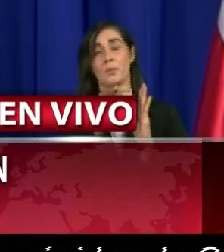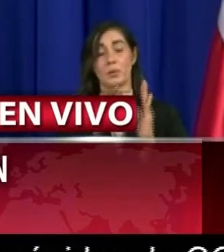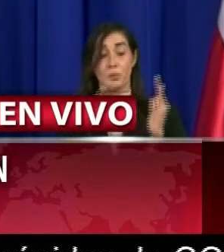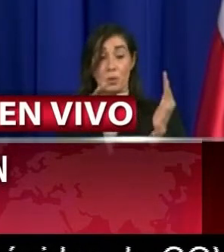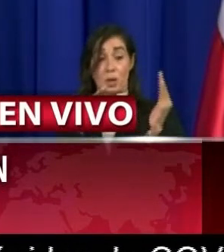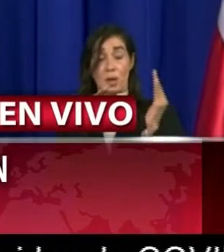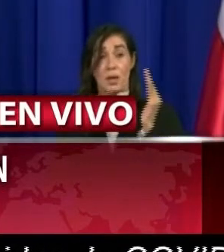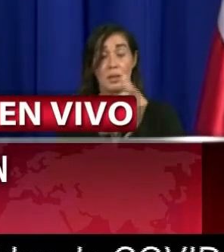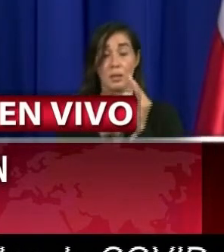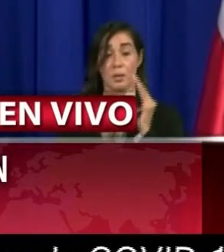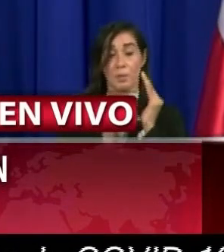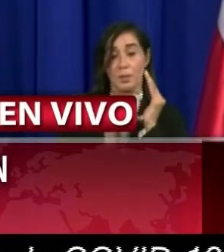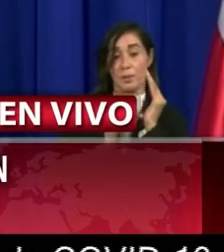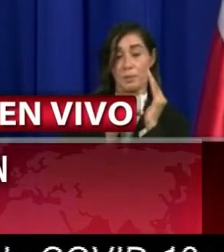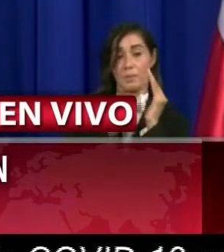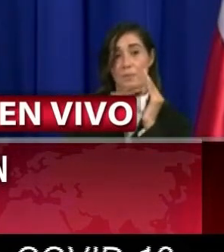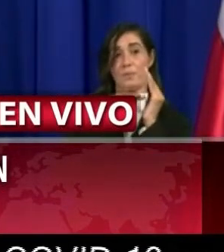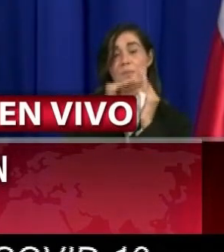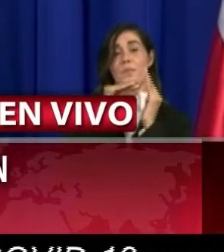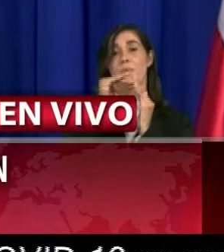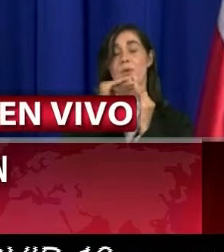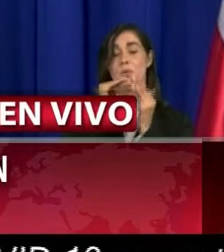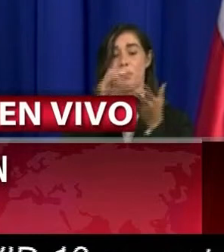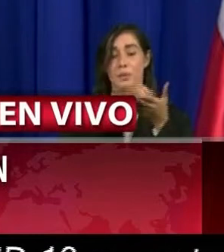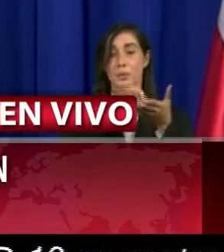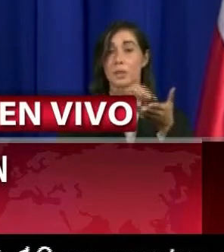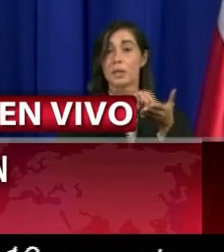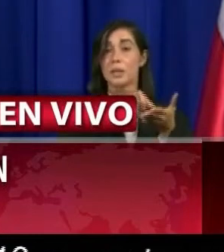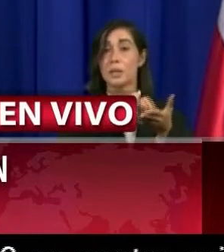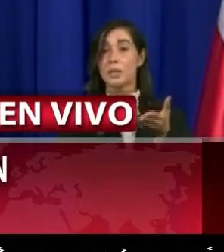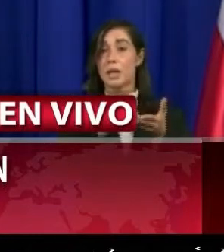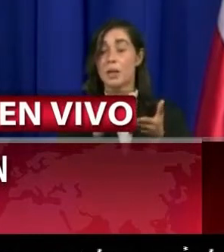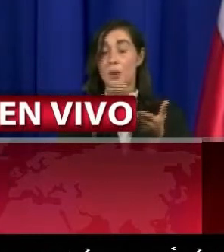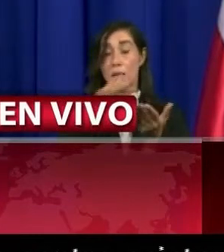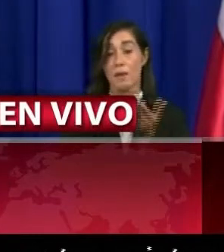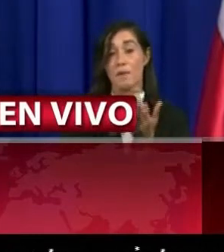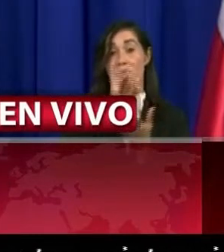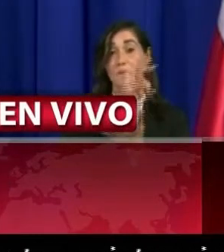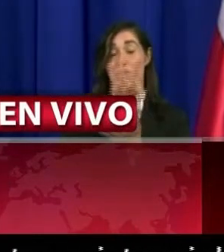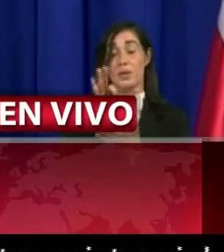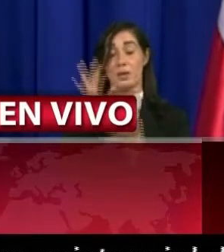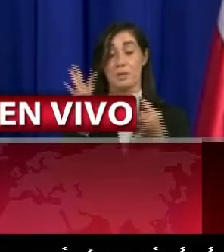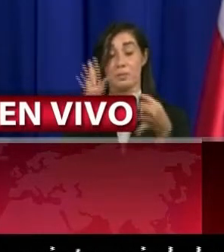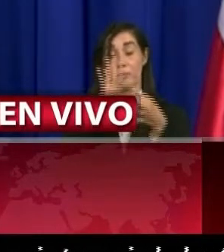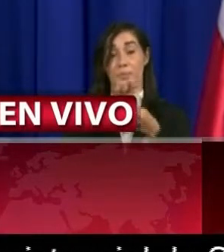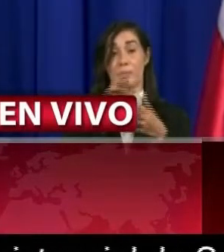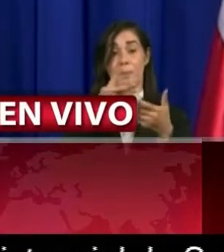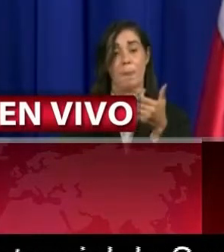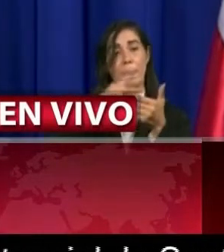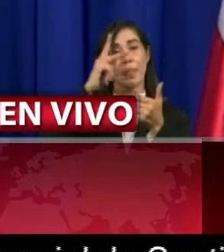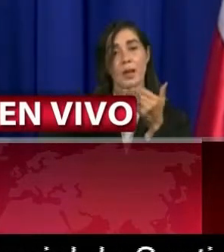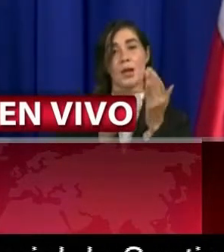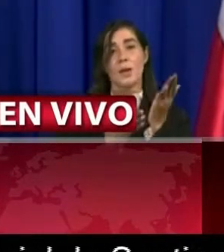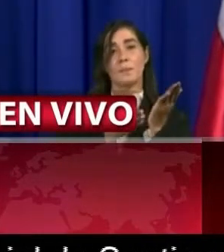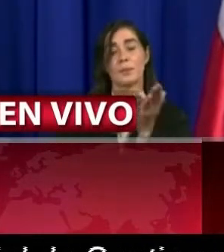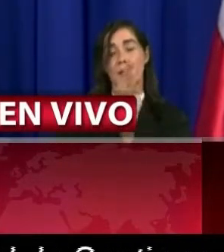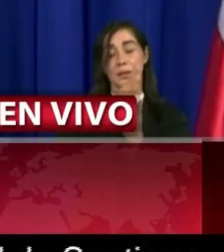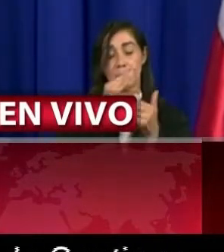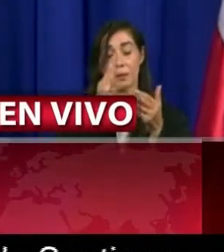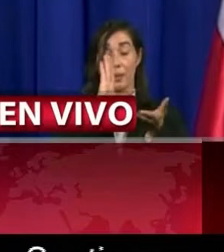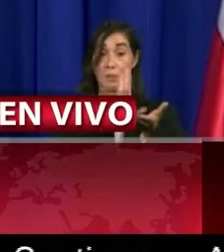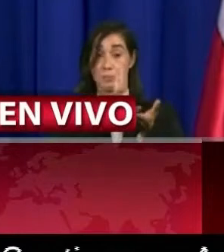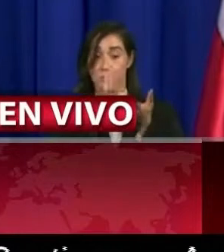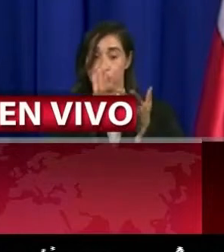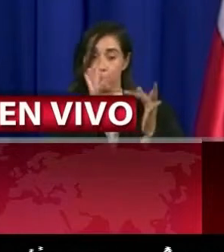través del volumen de transacciones que están registrando las entidades financieras afiliadas al programa a través de las plataformas